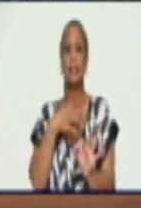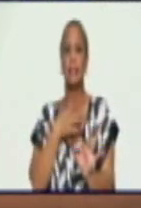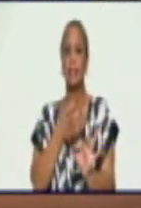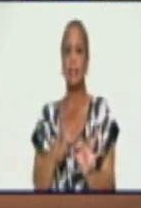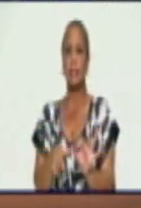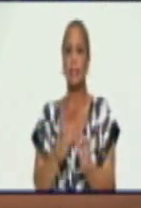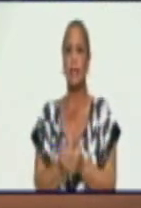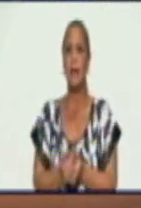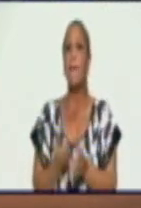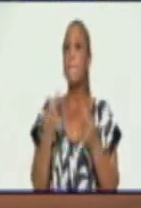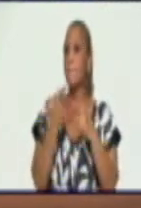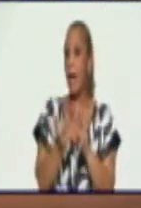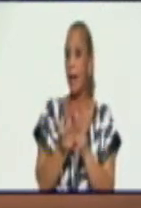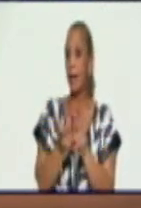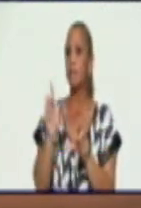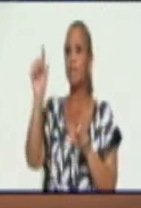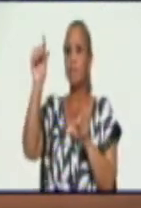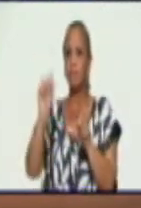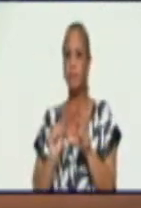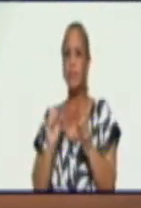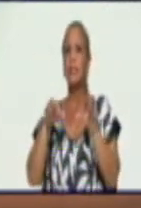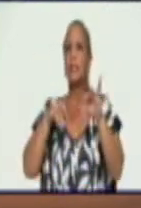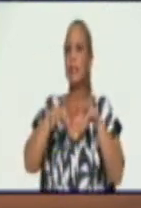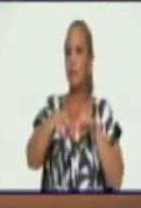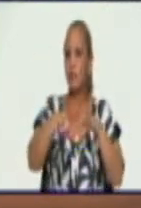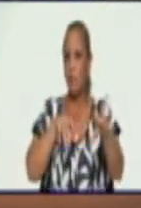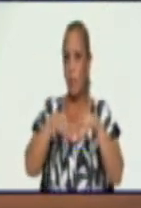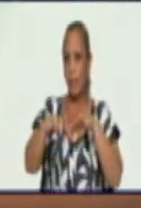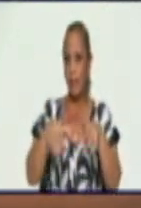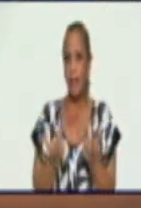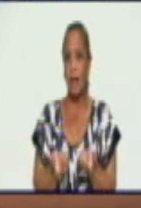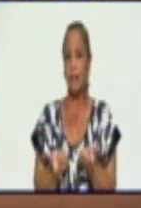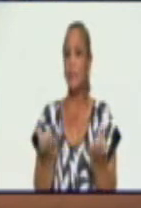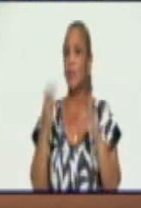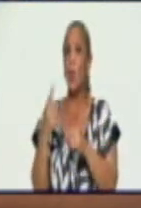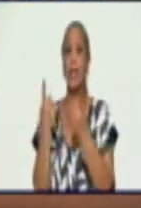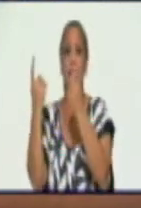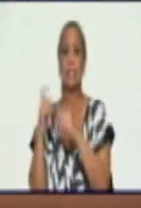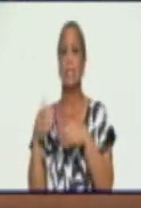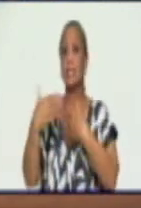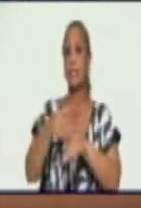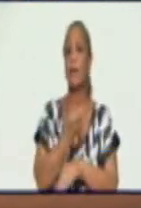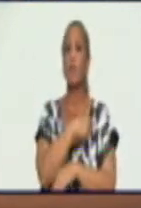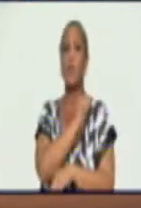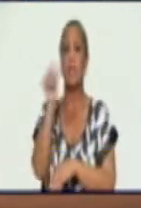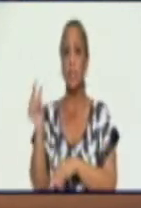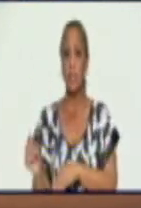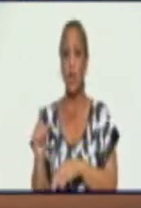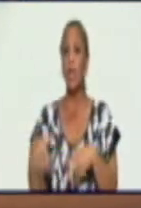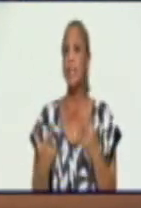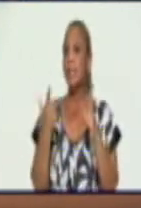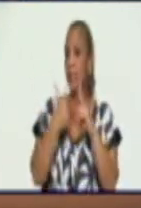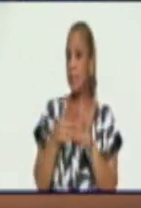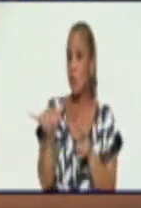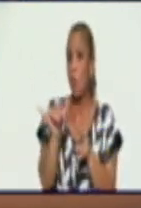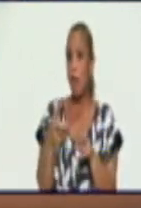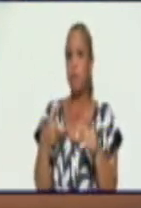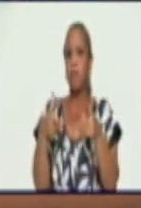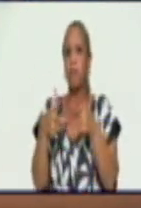momento para que disminuya la movilidad innecesaria de nuestra población y con nosotros ponerle